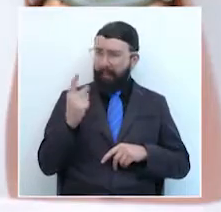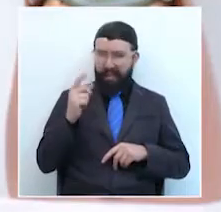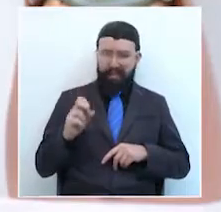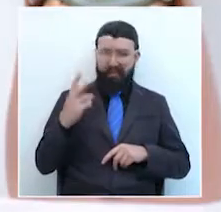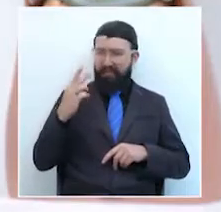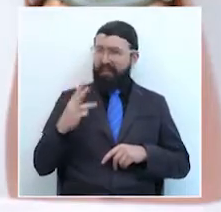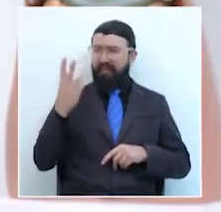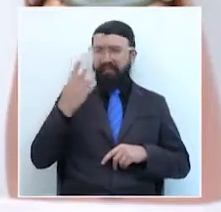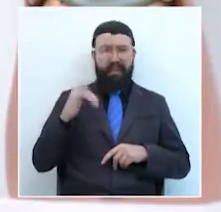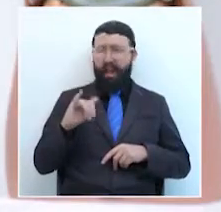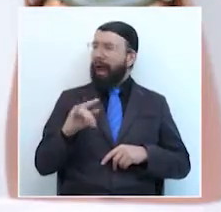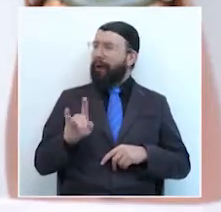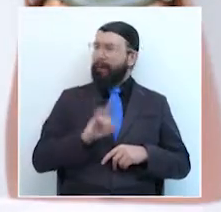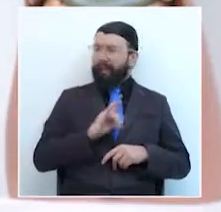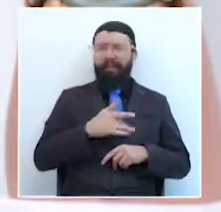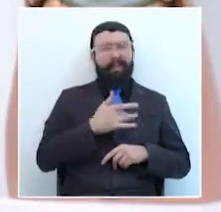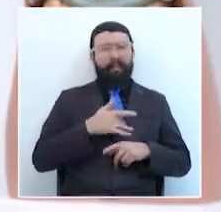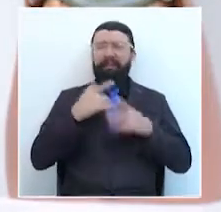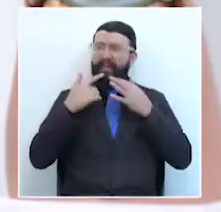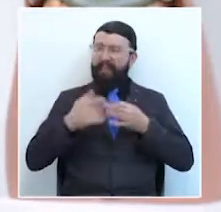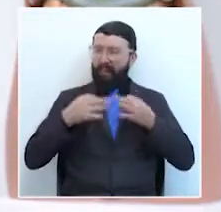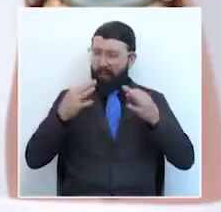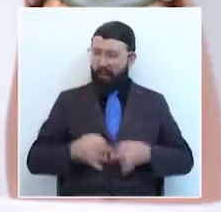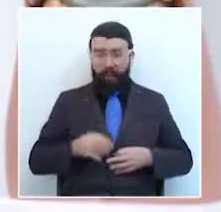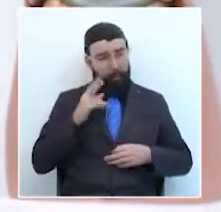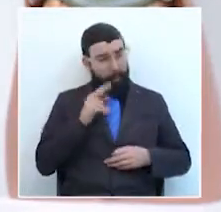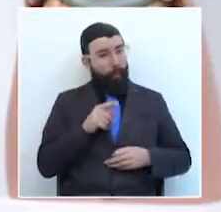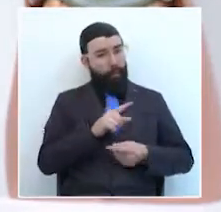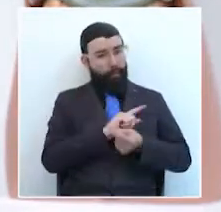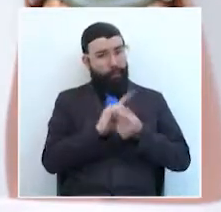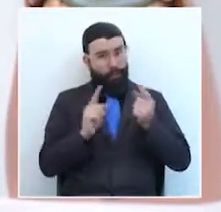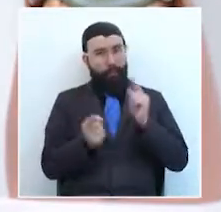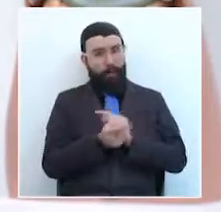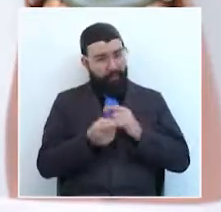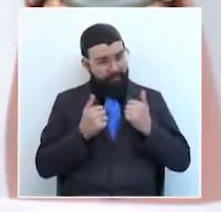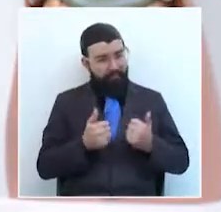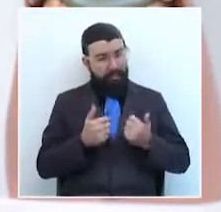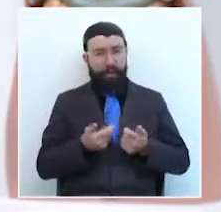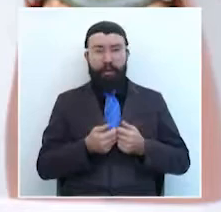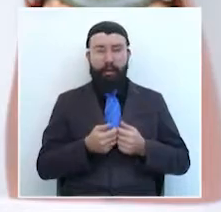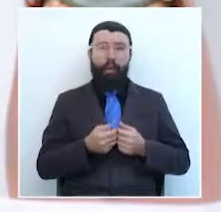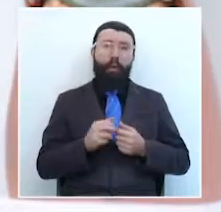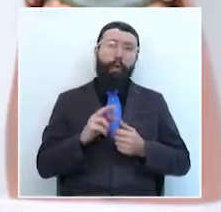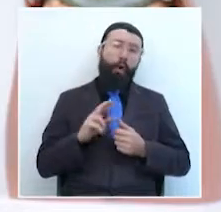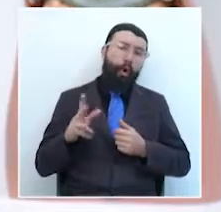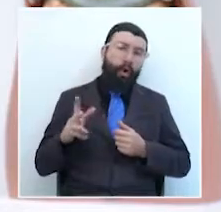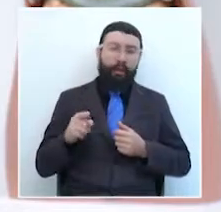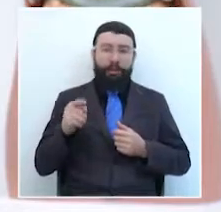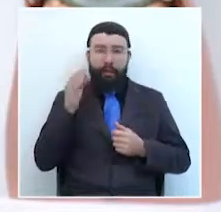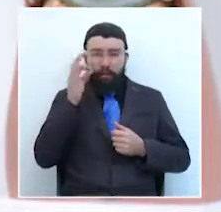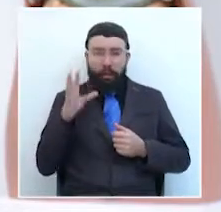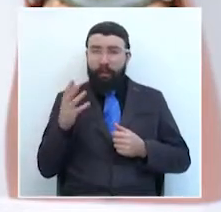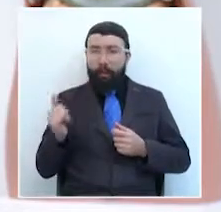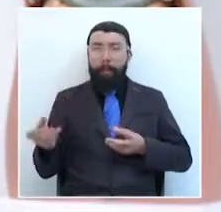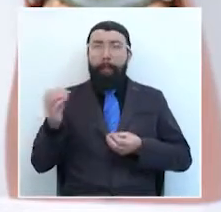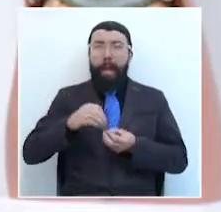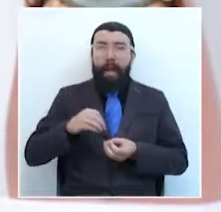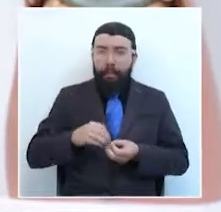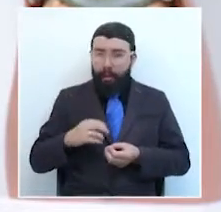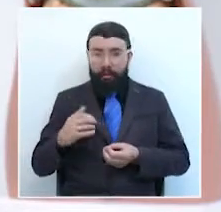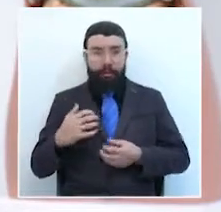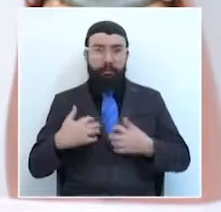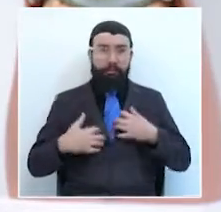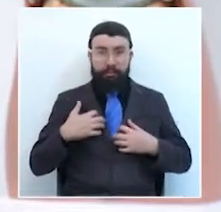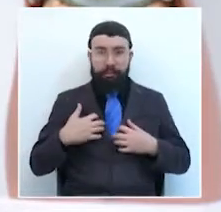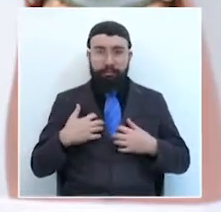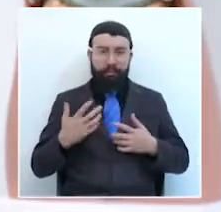se sienten personas más seguras y se notan los cambios hay otras que pueden requerir un poquito más de sesiones pero más o menos